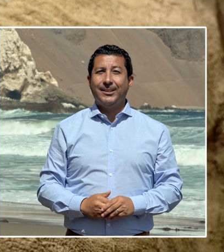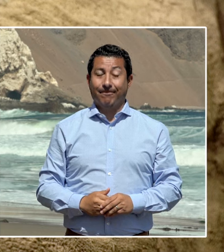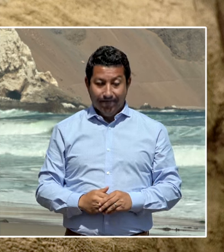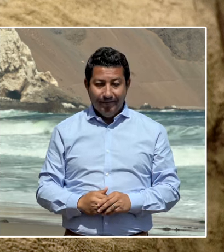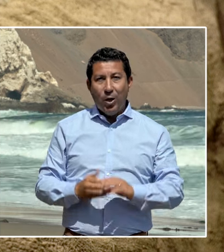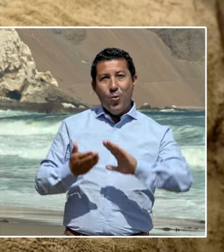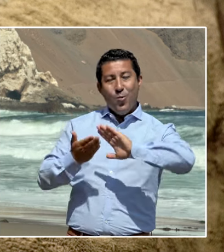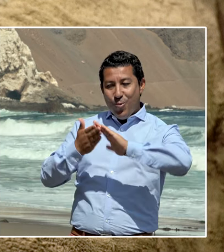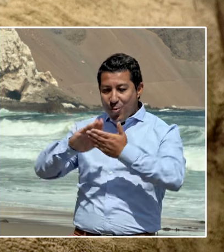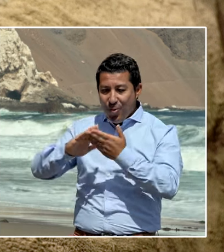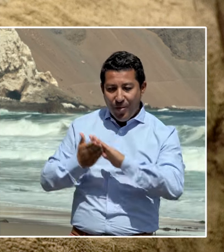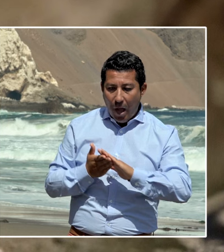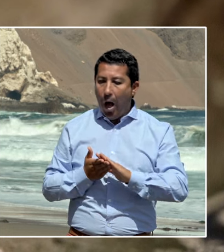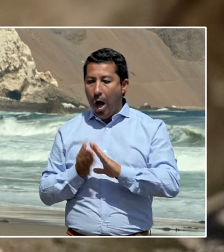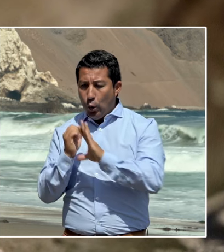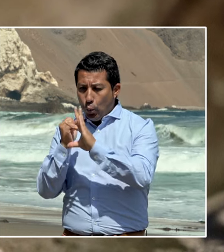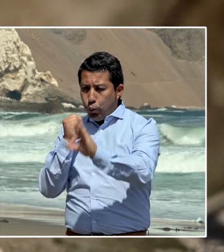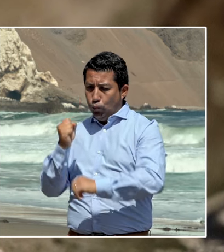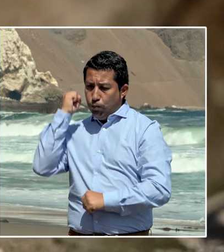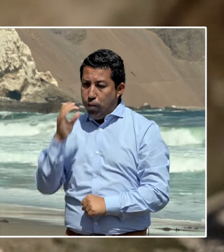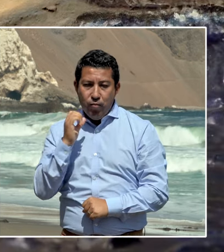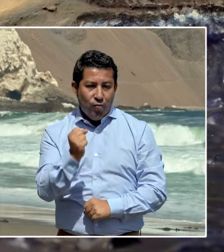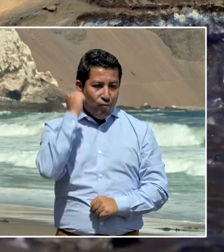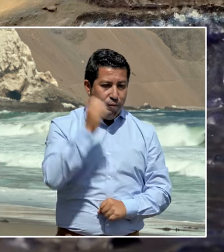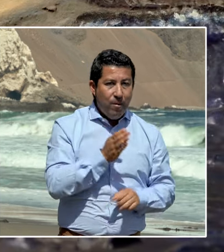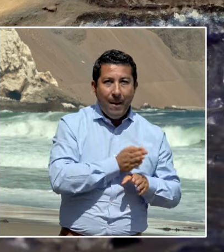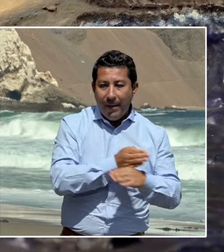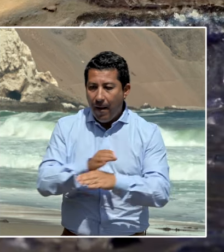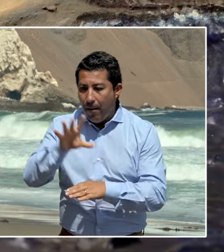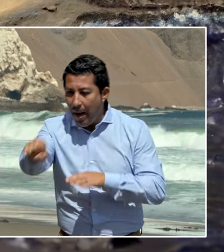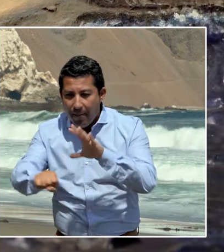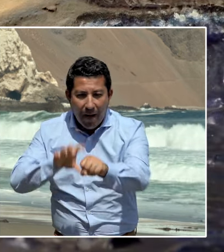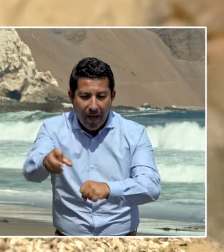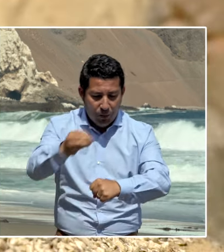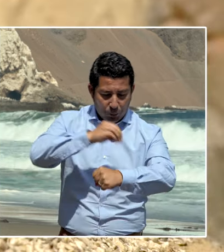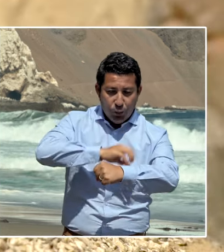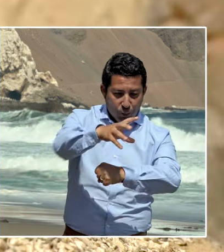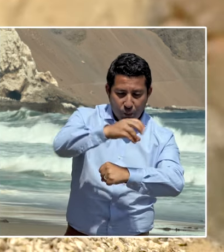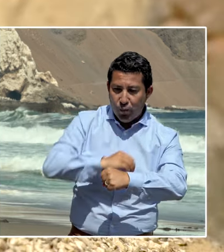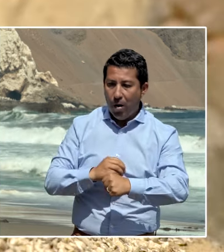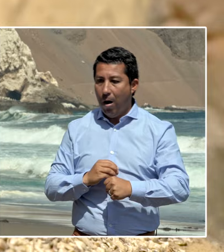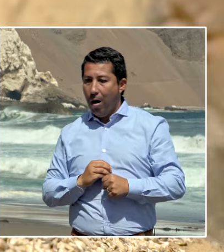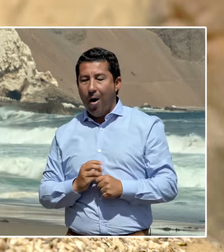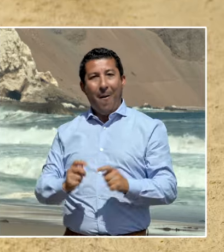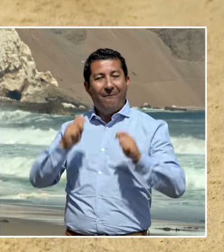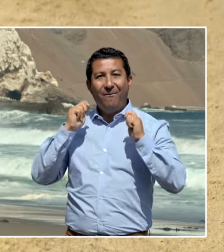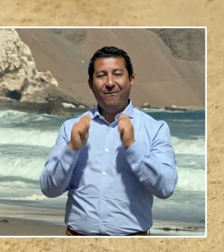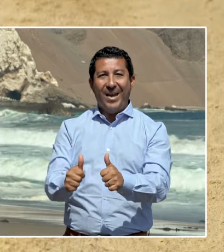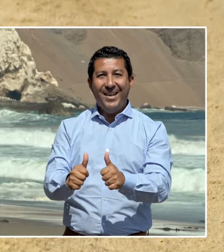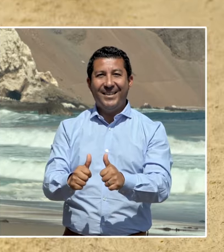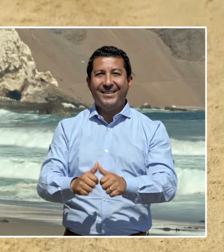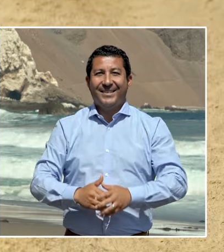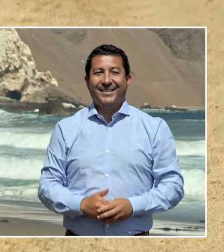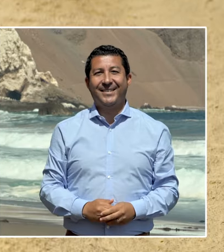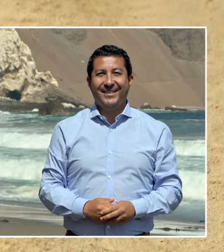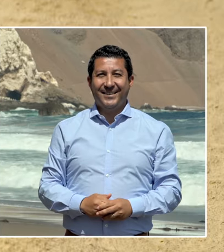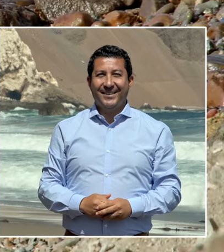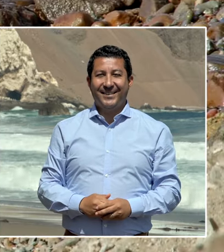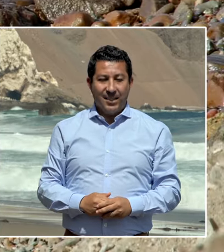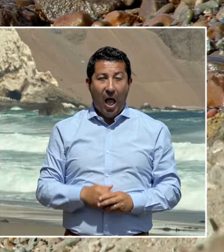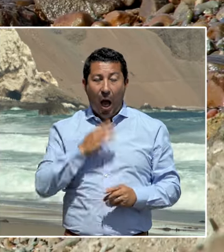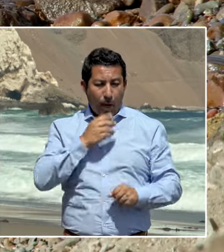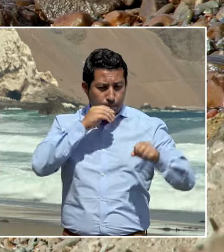eran comunidades de cazadores pescadores y recolectores especializados en ambientes costeros